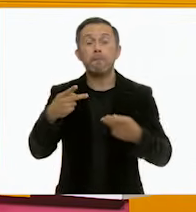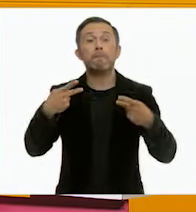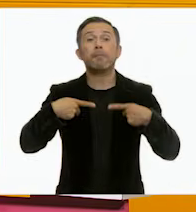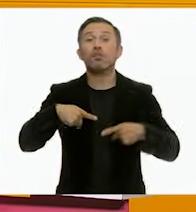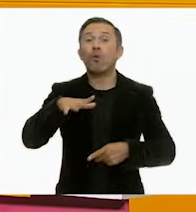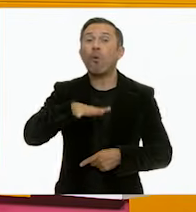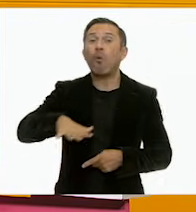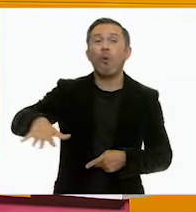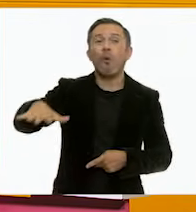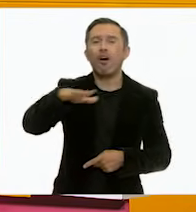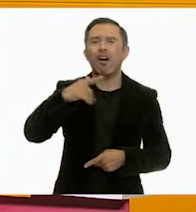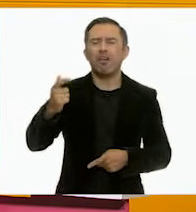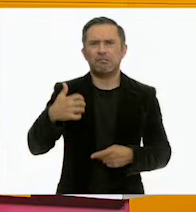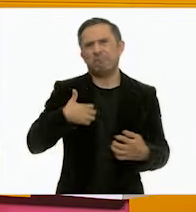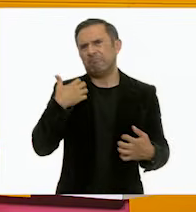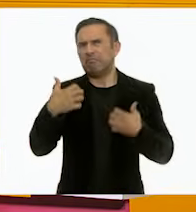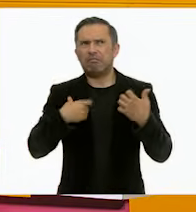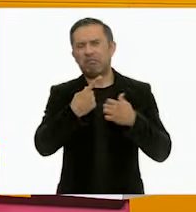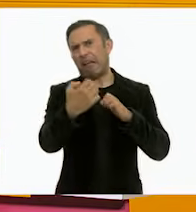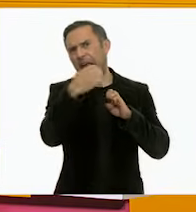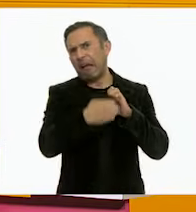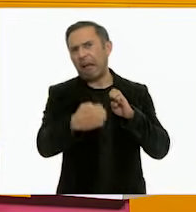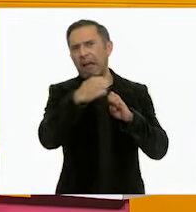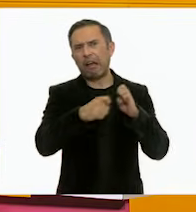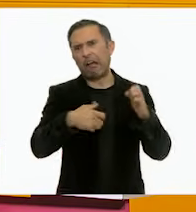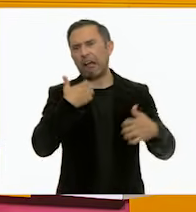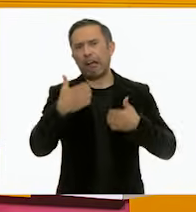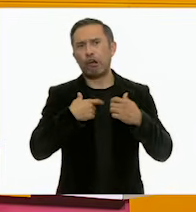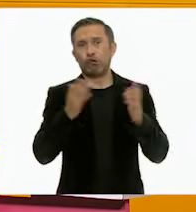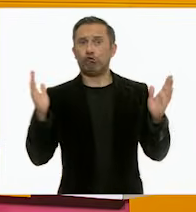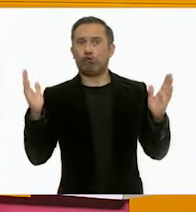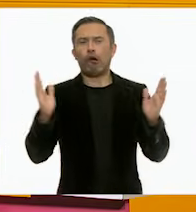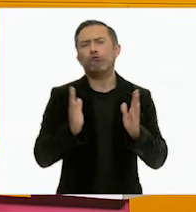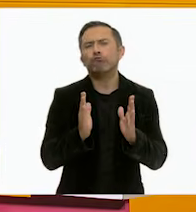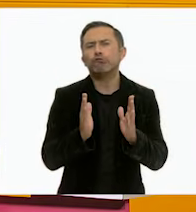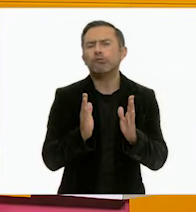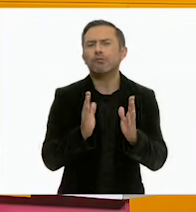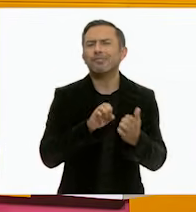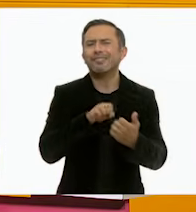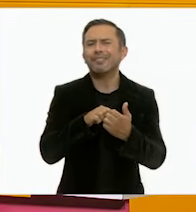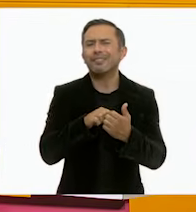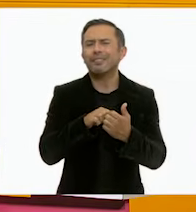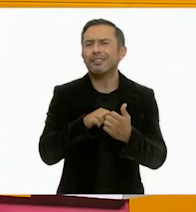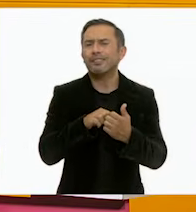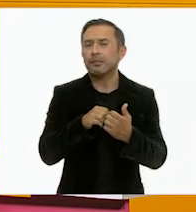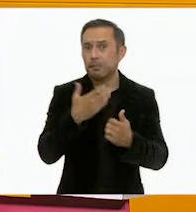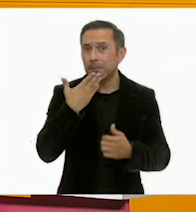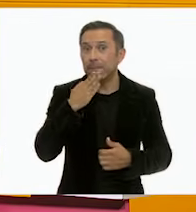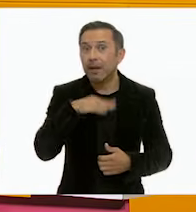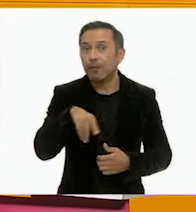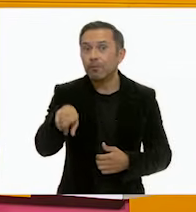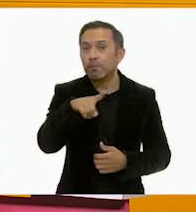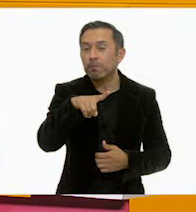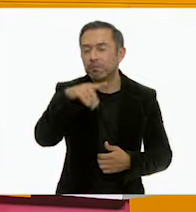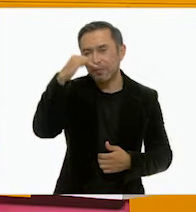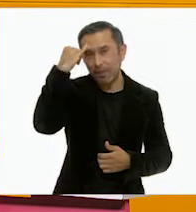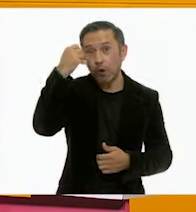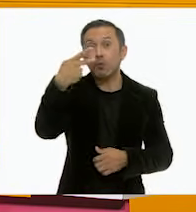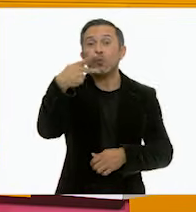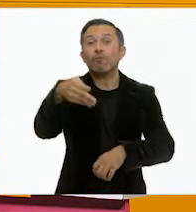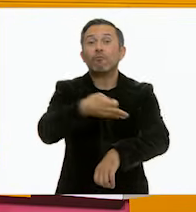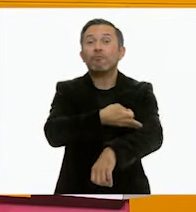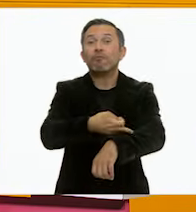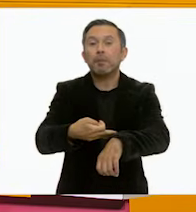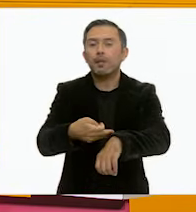pobladores estuvieran conformes con lo que él está haciendo? ¿Qué les parece si lo platican con alguien de su